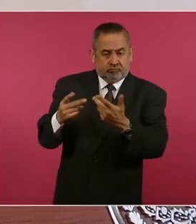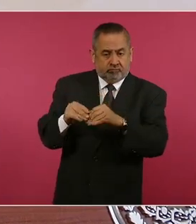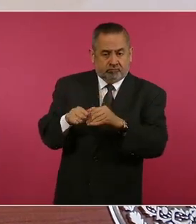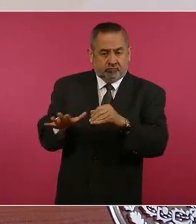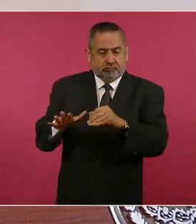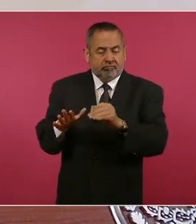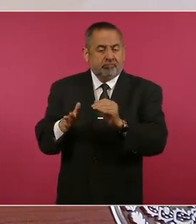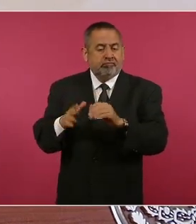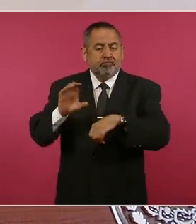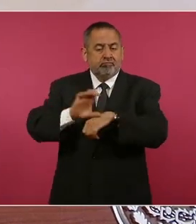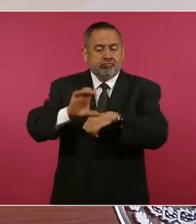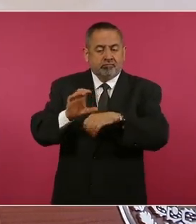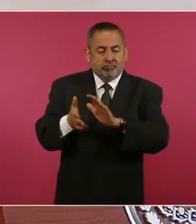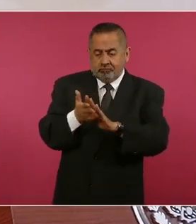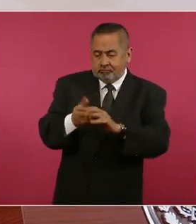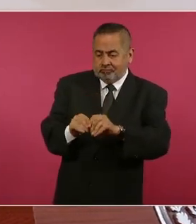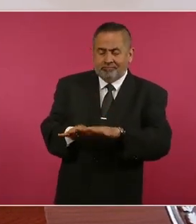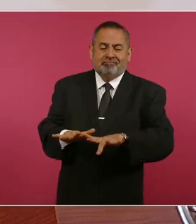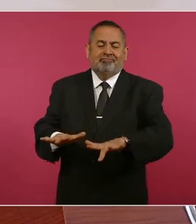concreto y se están